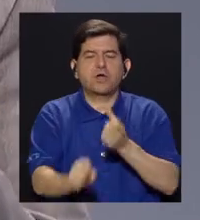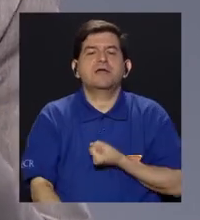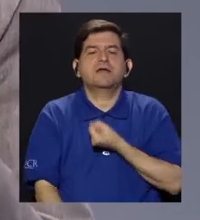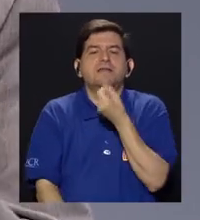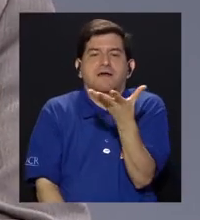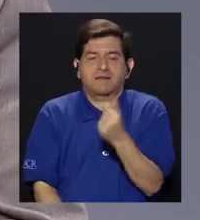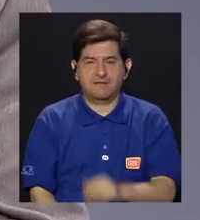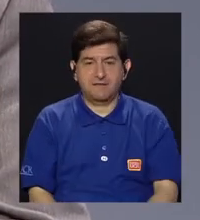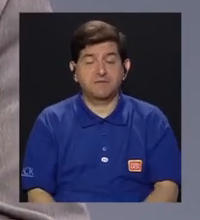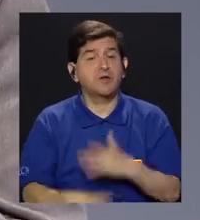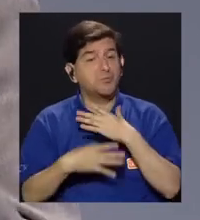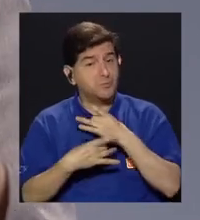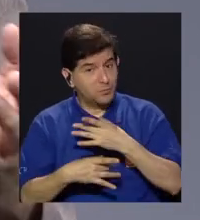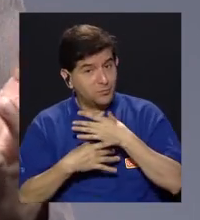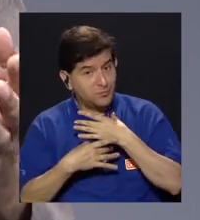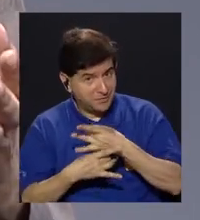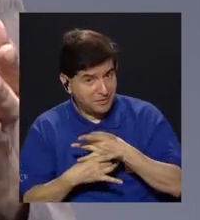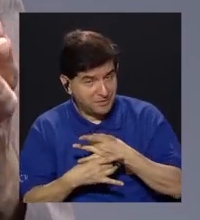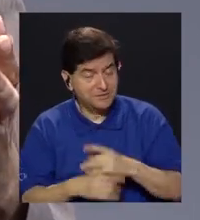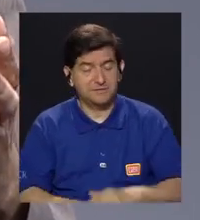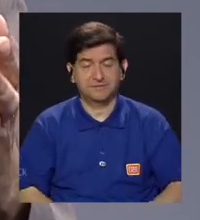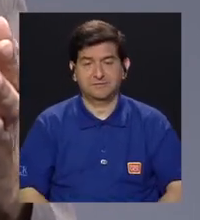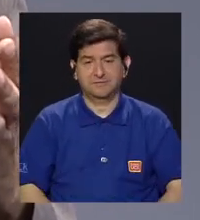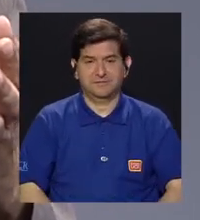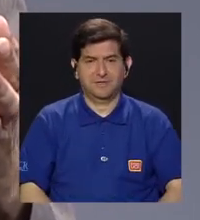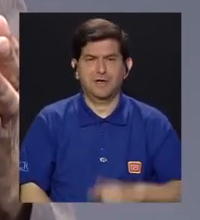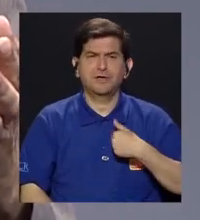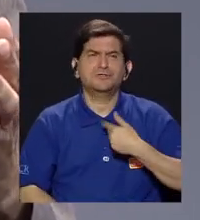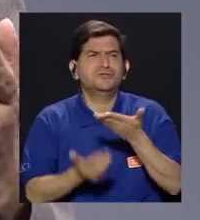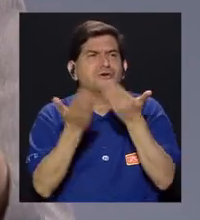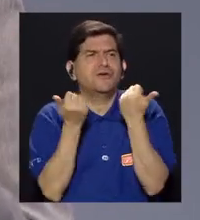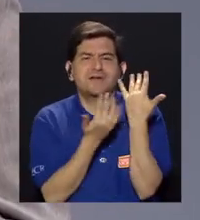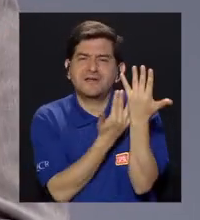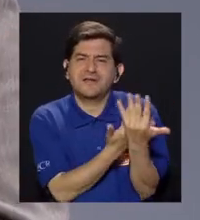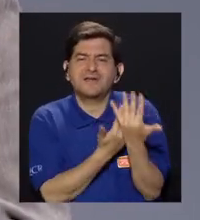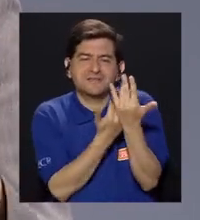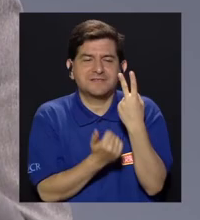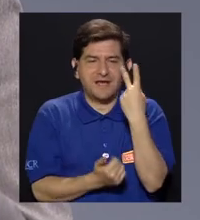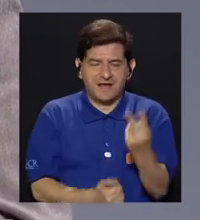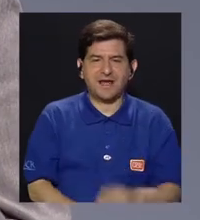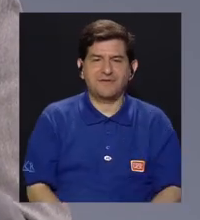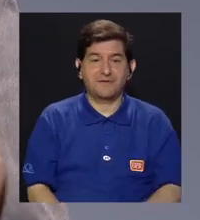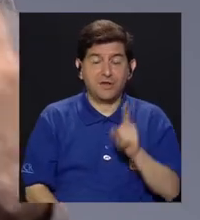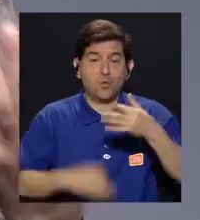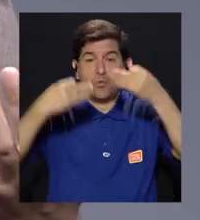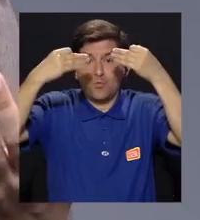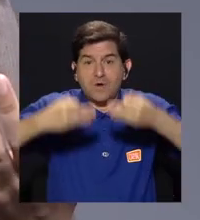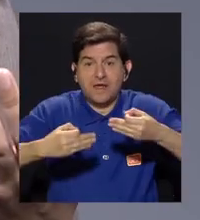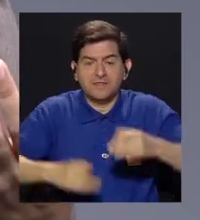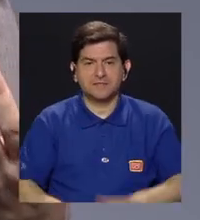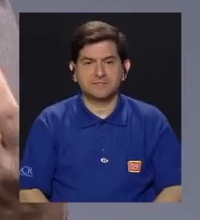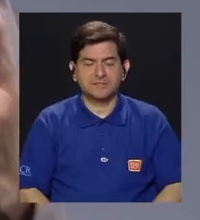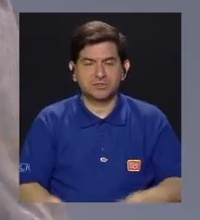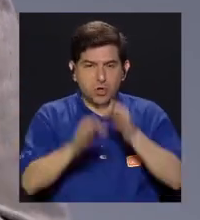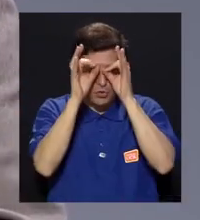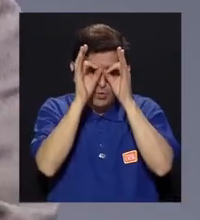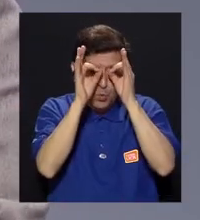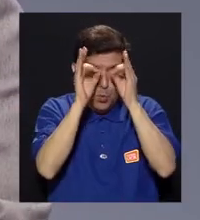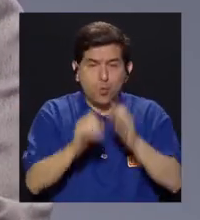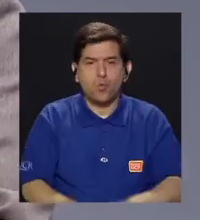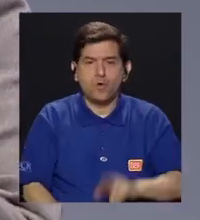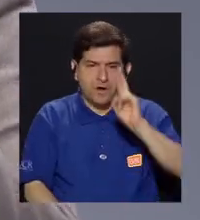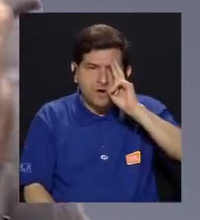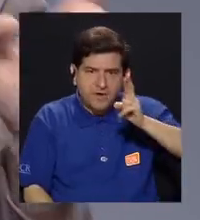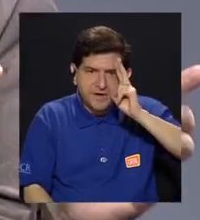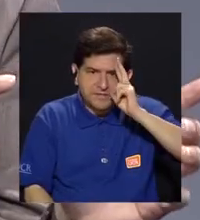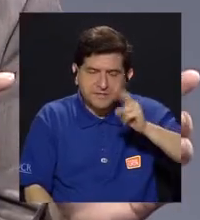información y la libertad de expresión entonces es interesante porque yo quisiera esperar a ver cuando sea una resolución a ver si